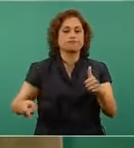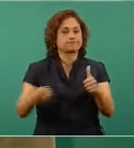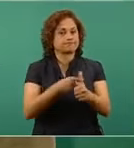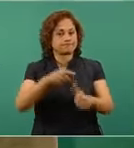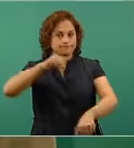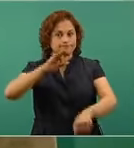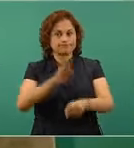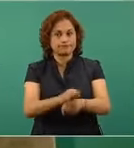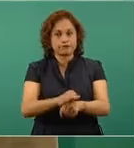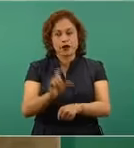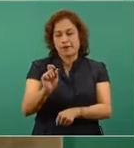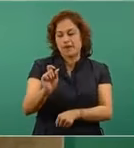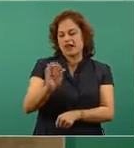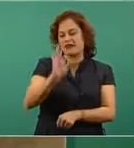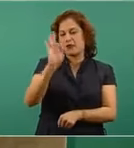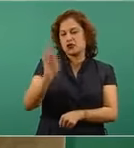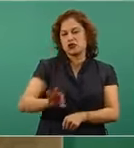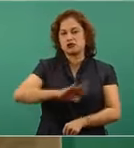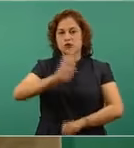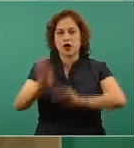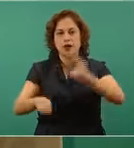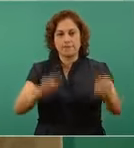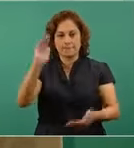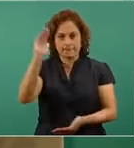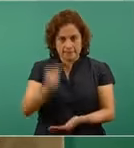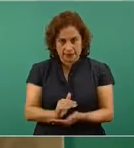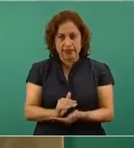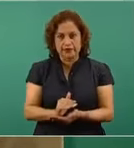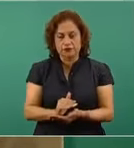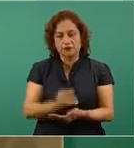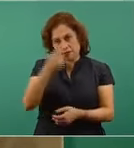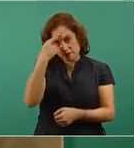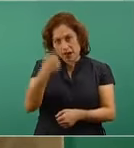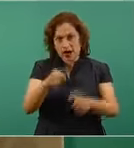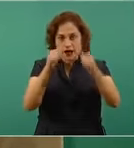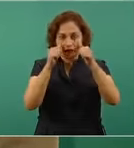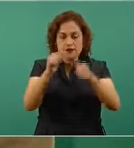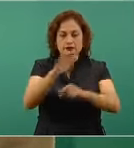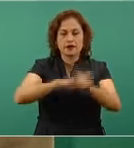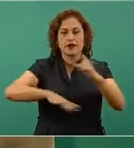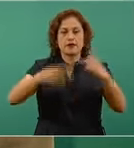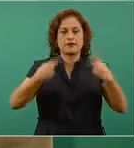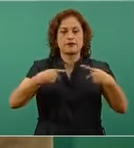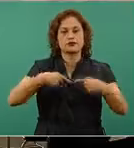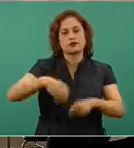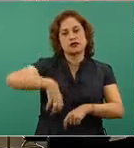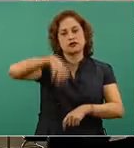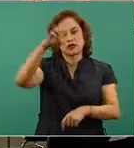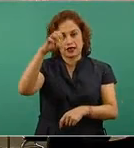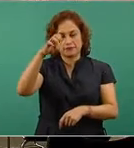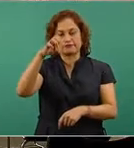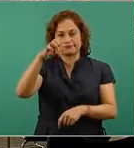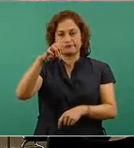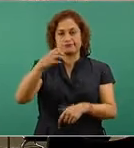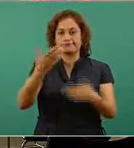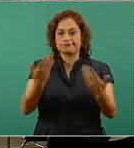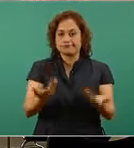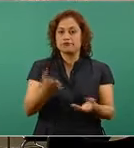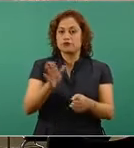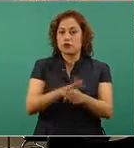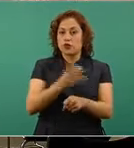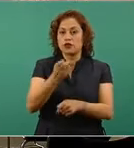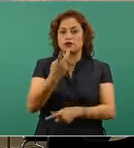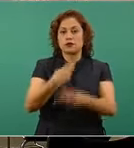poco más, pero es un 20%, estamos cubriendo a los adultos mayores, y con esto la estimación es que logremos el